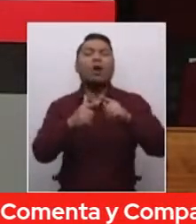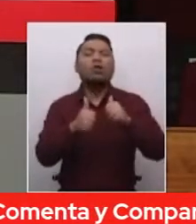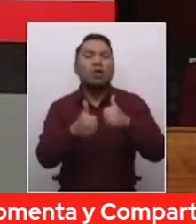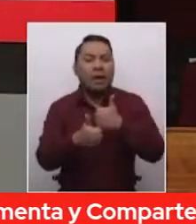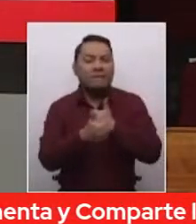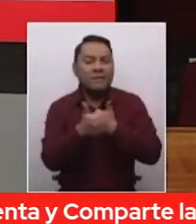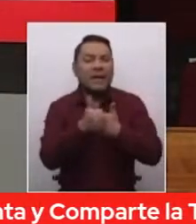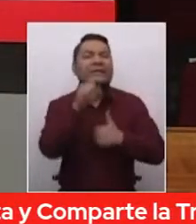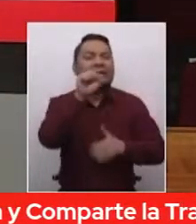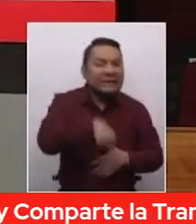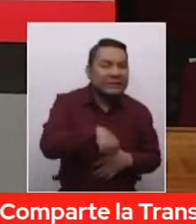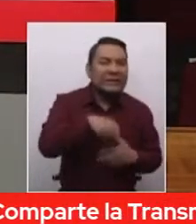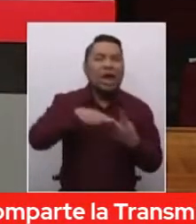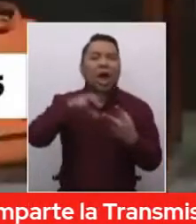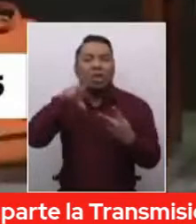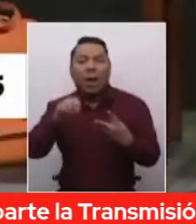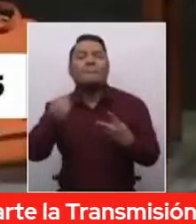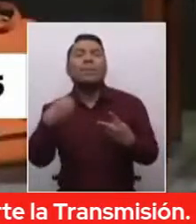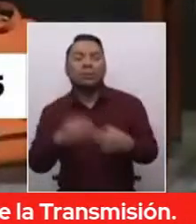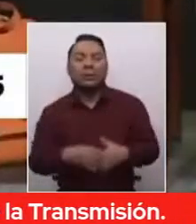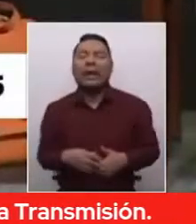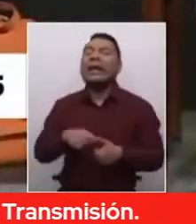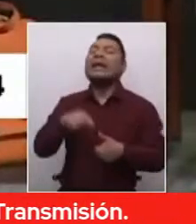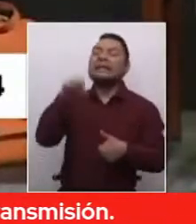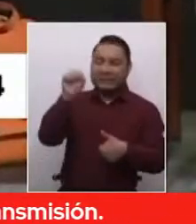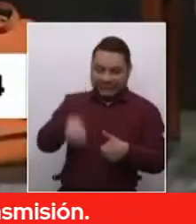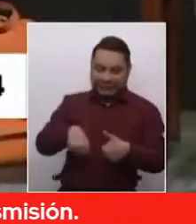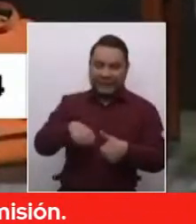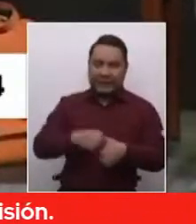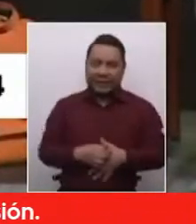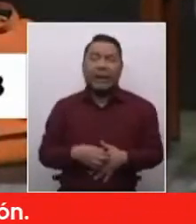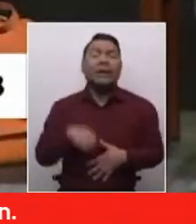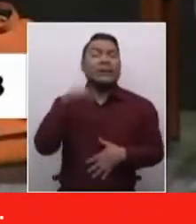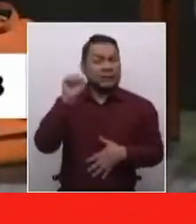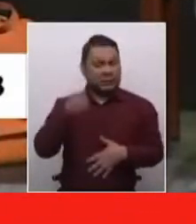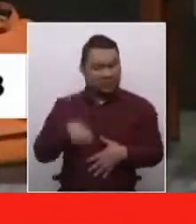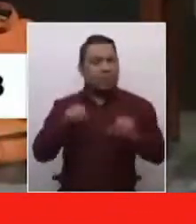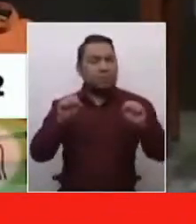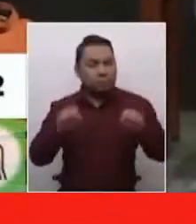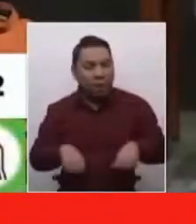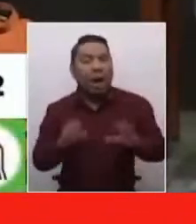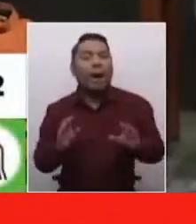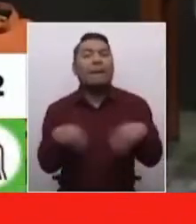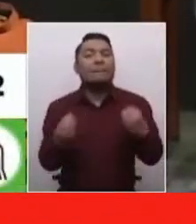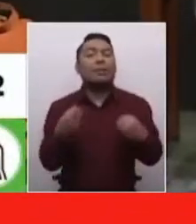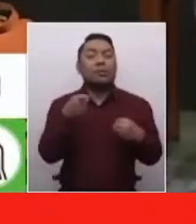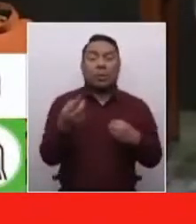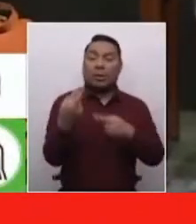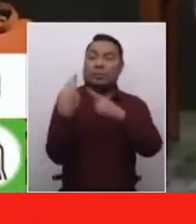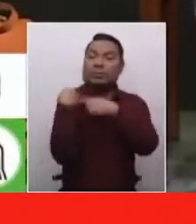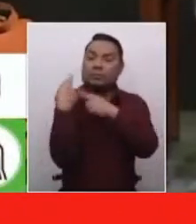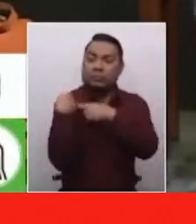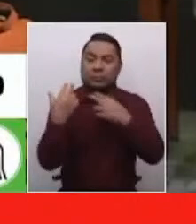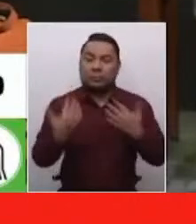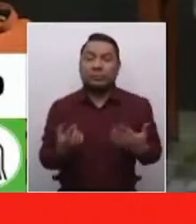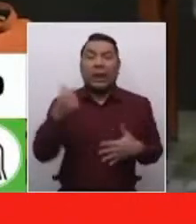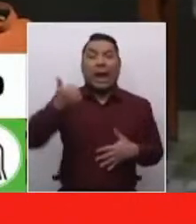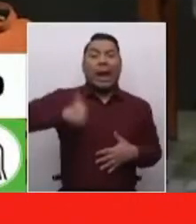no, ¿por qué? Sí, es posible. Es posible porque las competencias